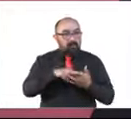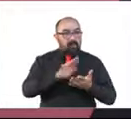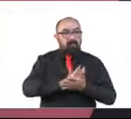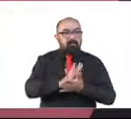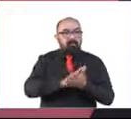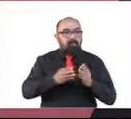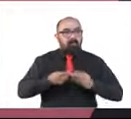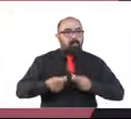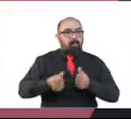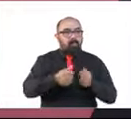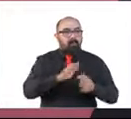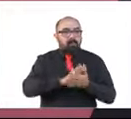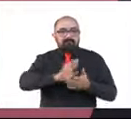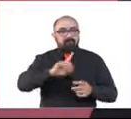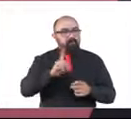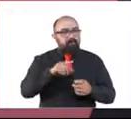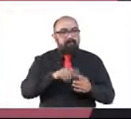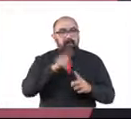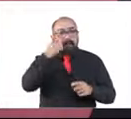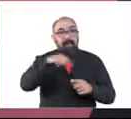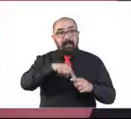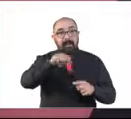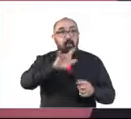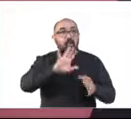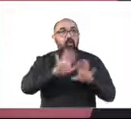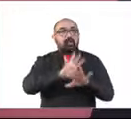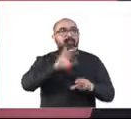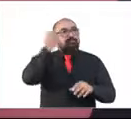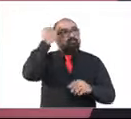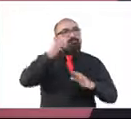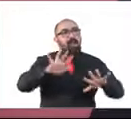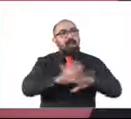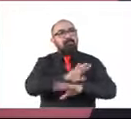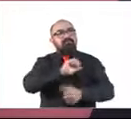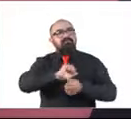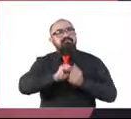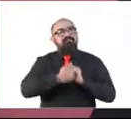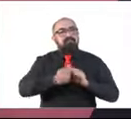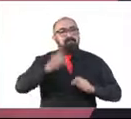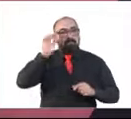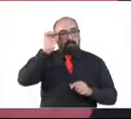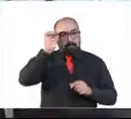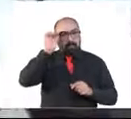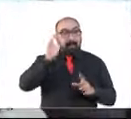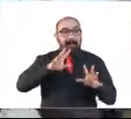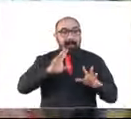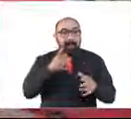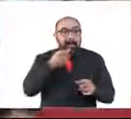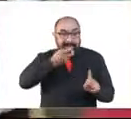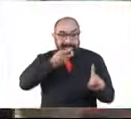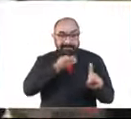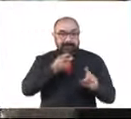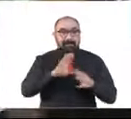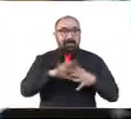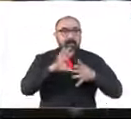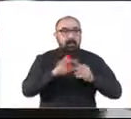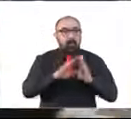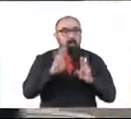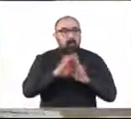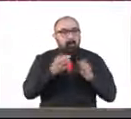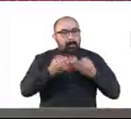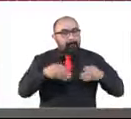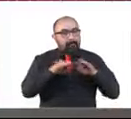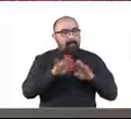incluso conceptualmente cambiamos la idea. Entonces hablamos de una integralidad, de un bienestar